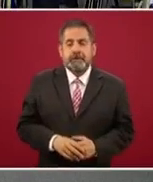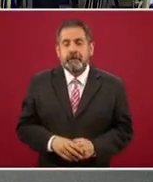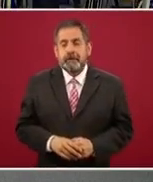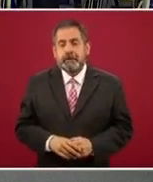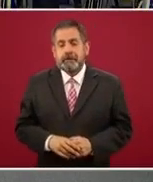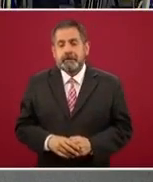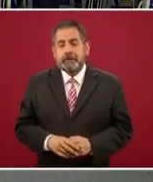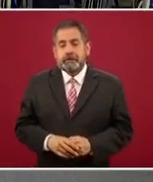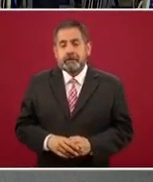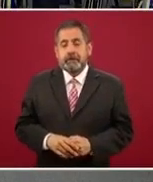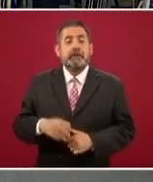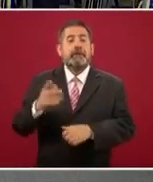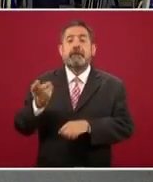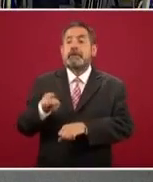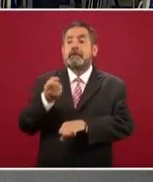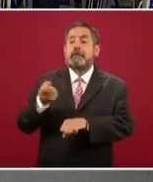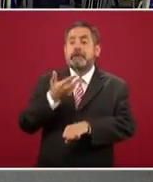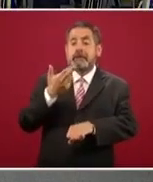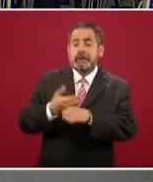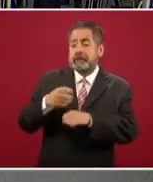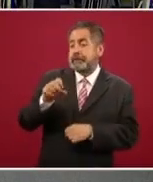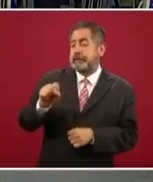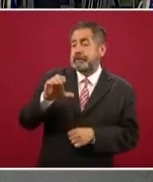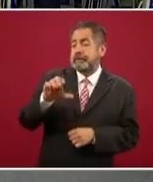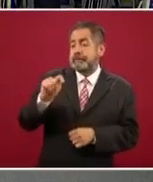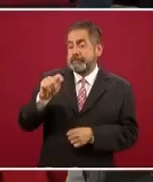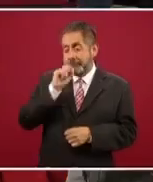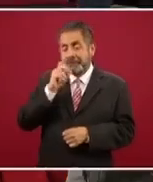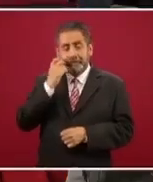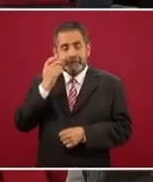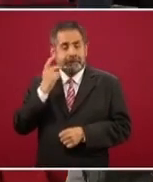¿Quién? Al secretario de Comunicaciones.